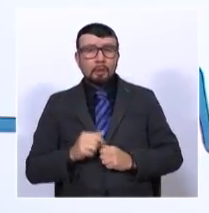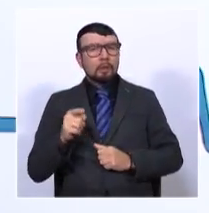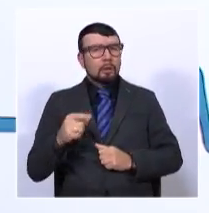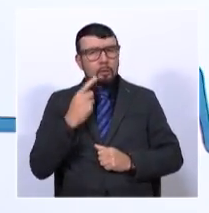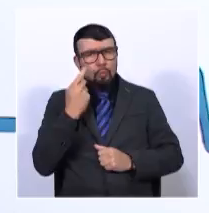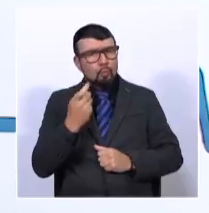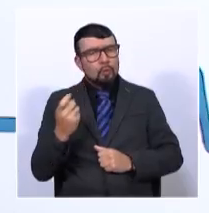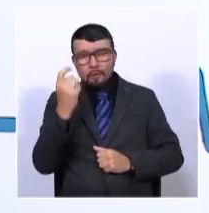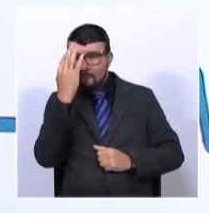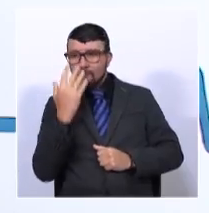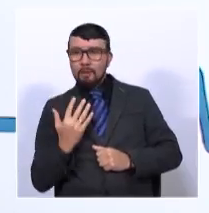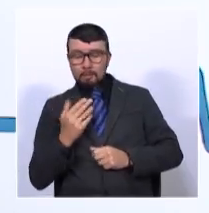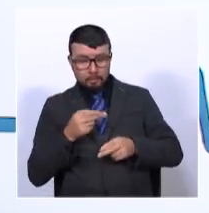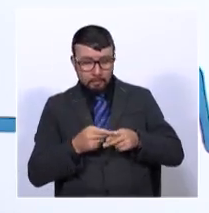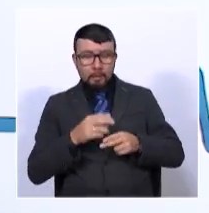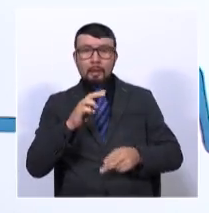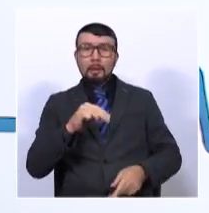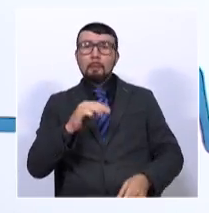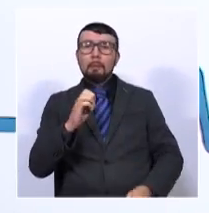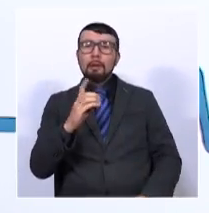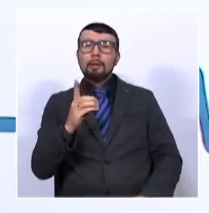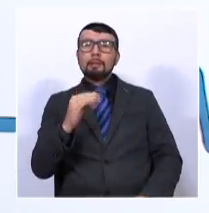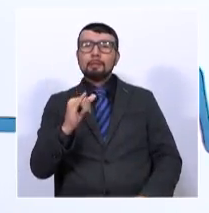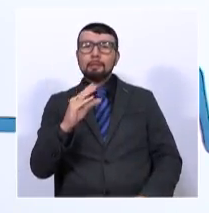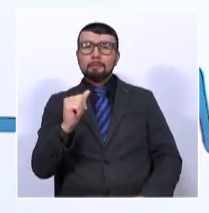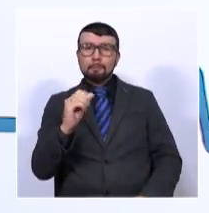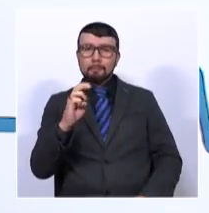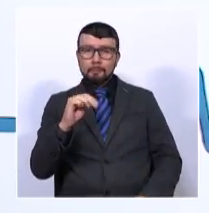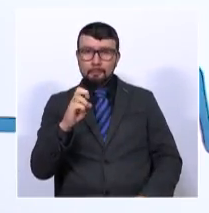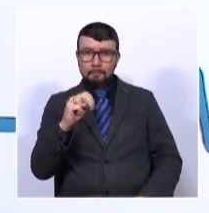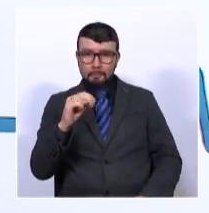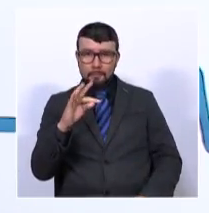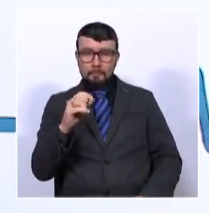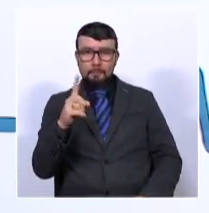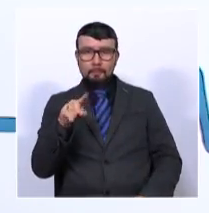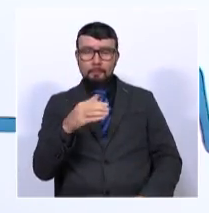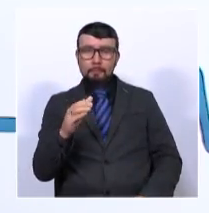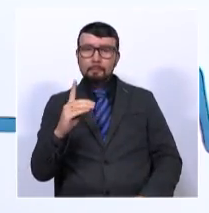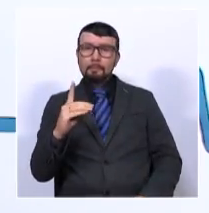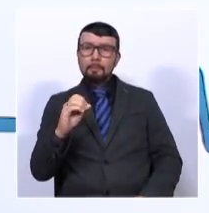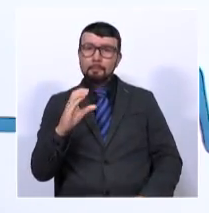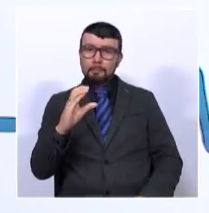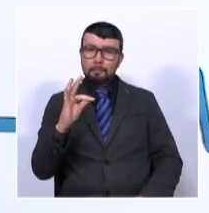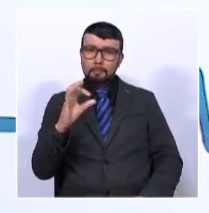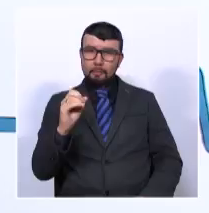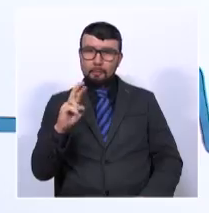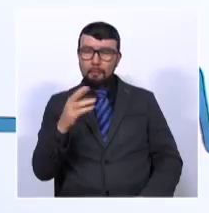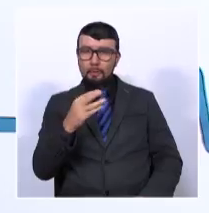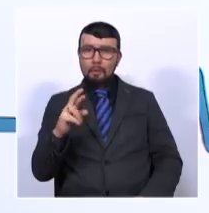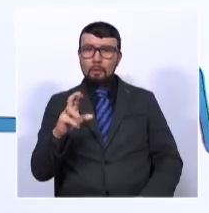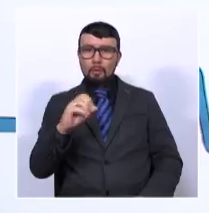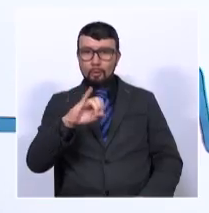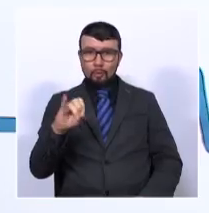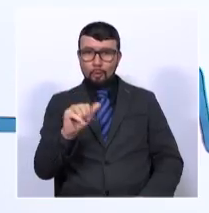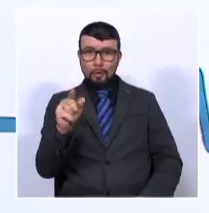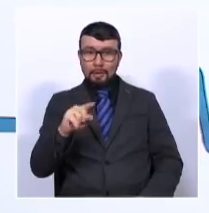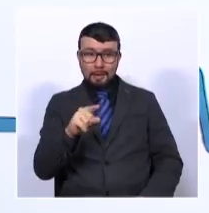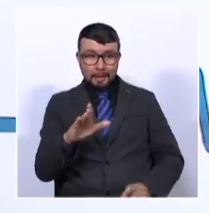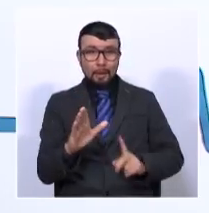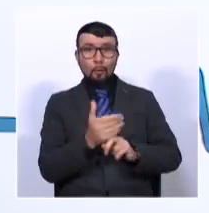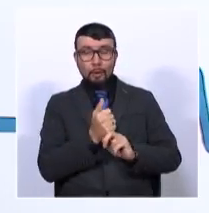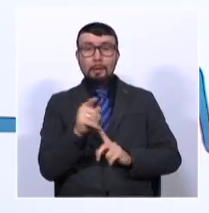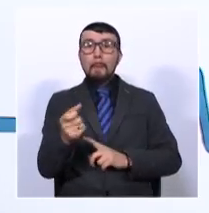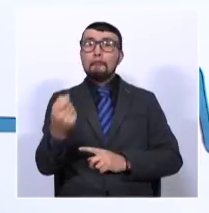también contarles qué es lo que más estamos viendo en la consulta, qué es lo que ustedes más están presentando. Además,